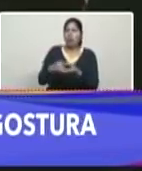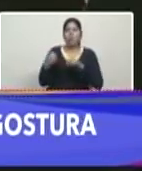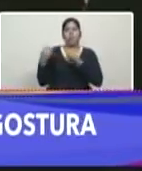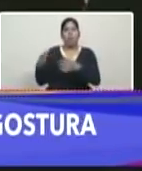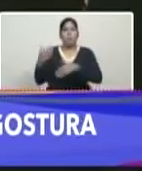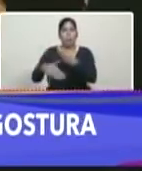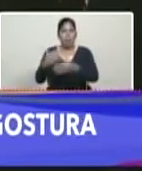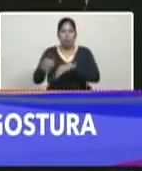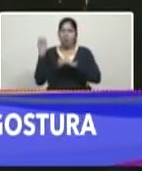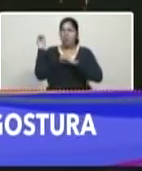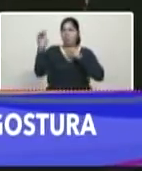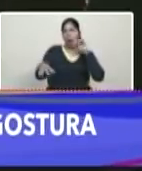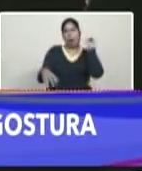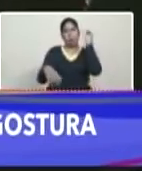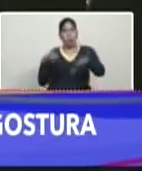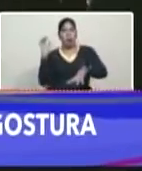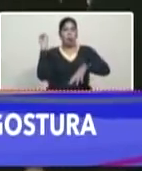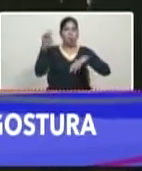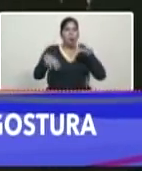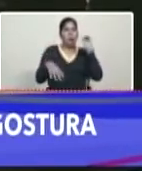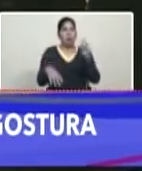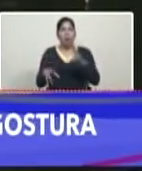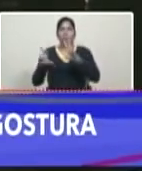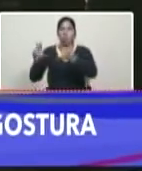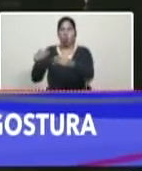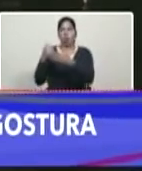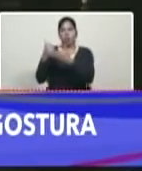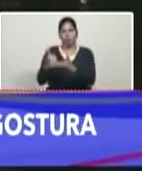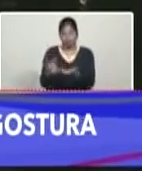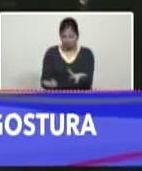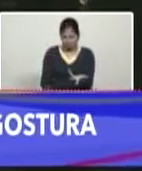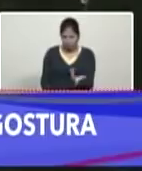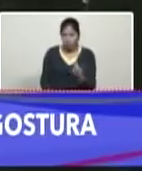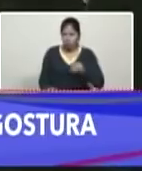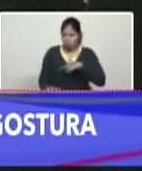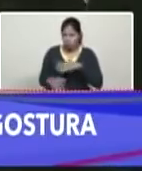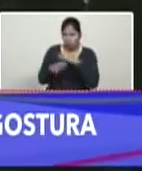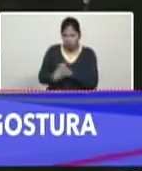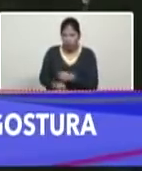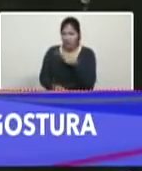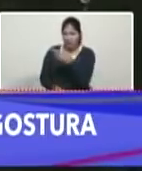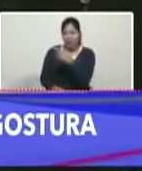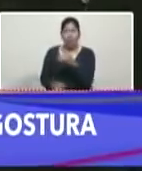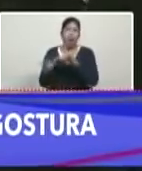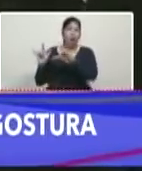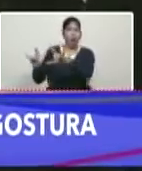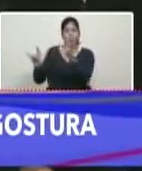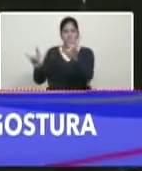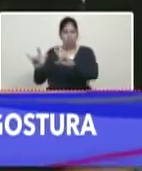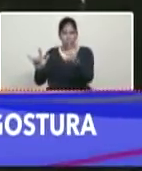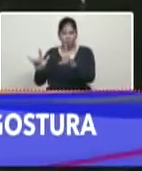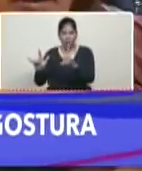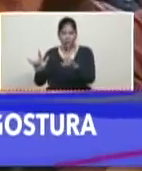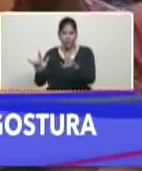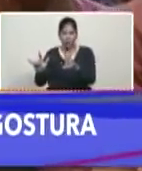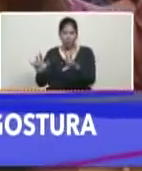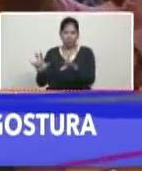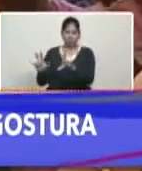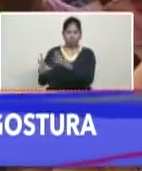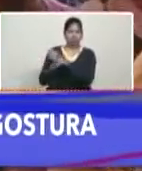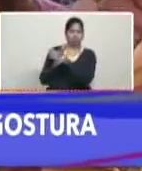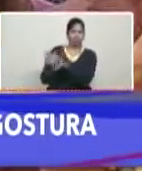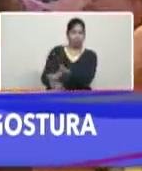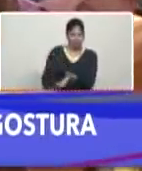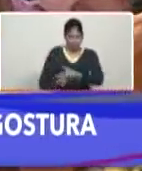ayuda humanitaria. ¿Alguien puede creer el cuento que Donald Trump quiere mucho a Venezuela? ¿De